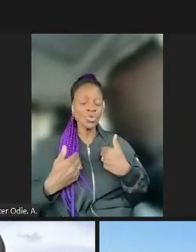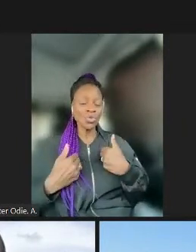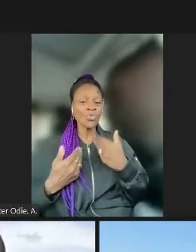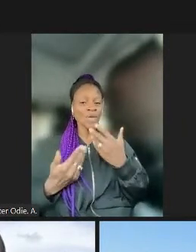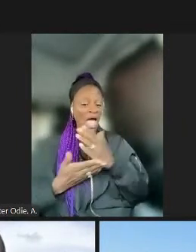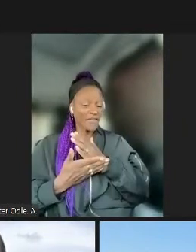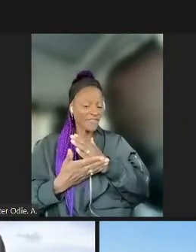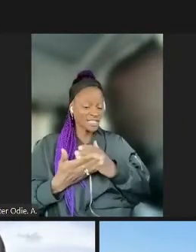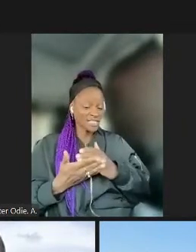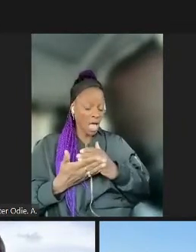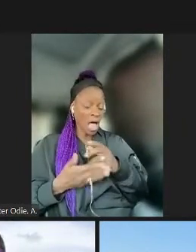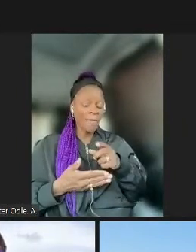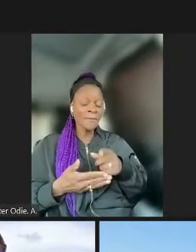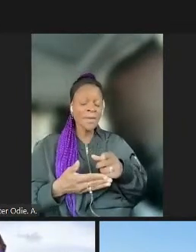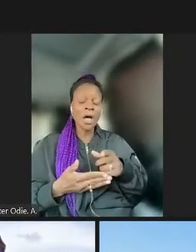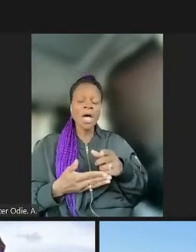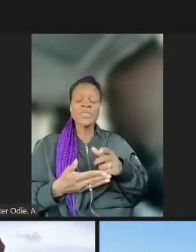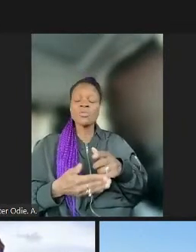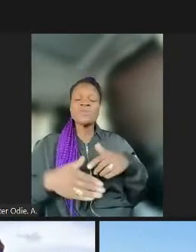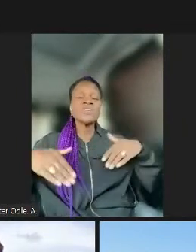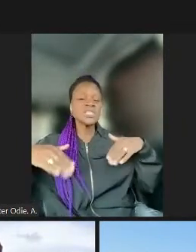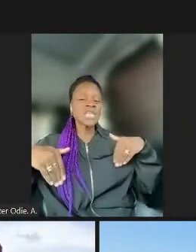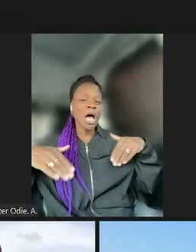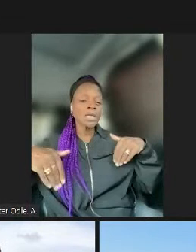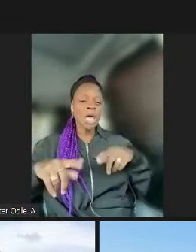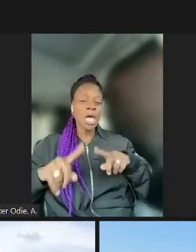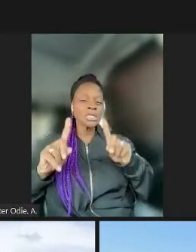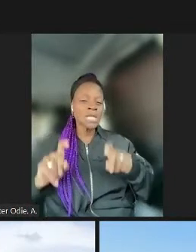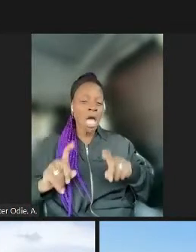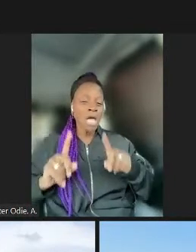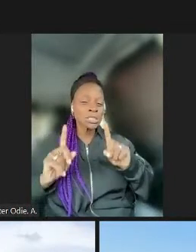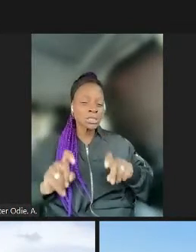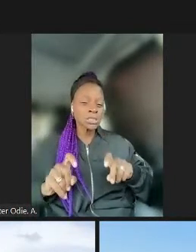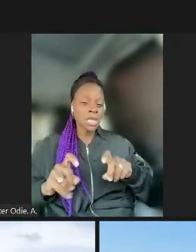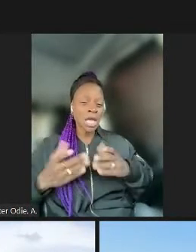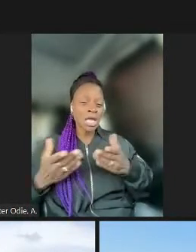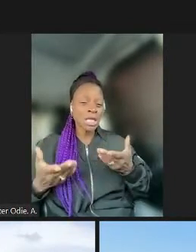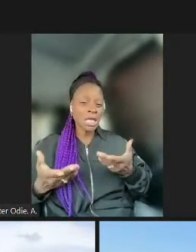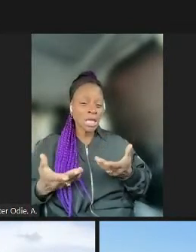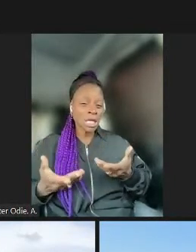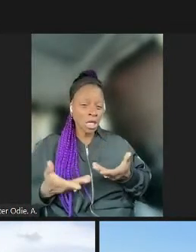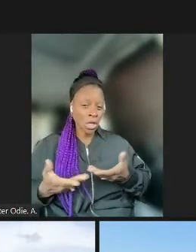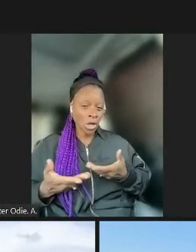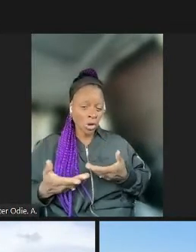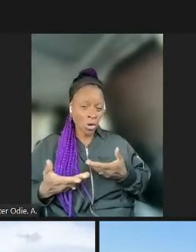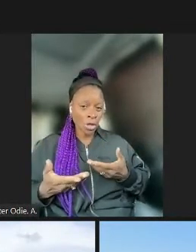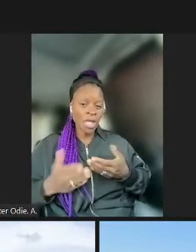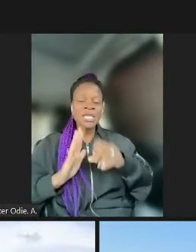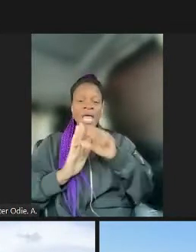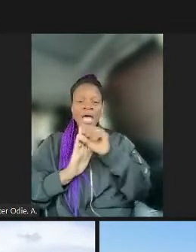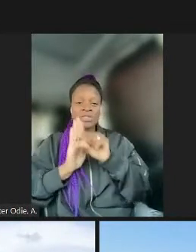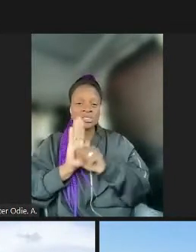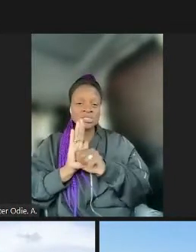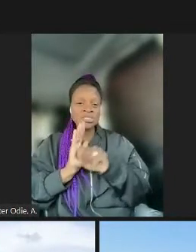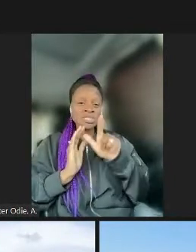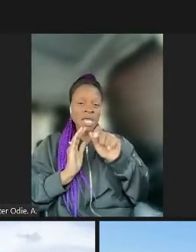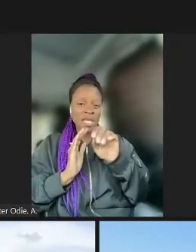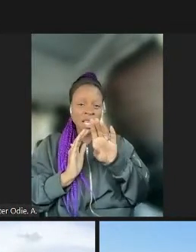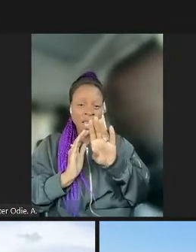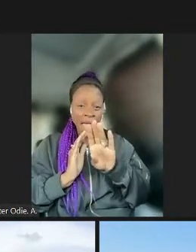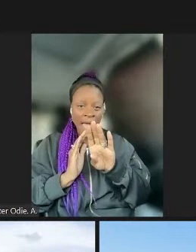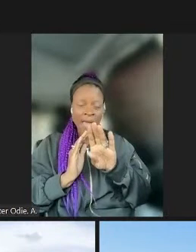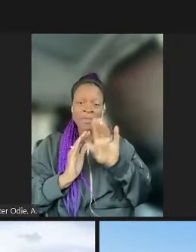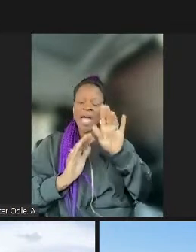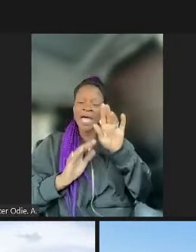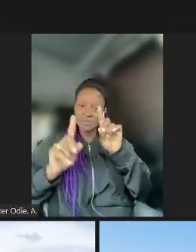hay personas que no están probadas en otras partes del estado, pero los estados